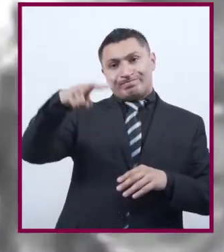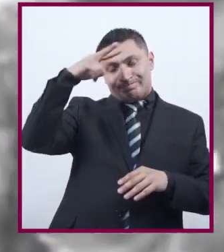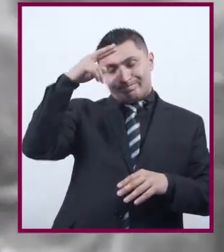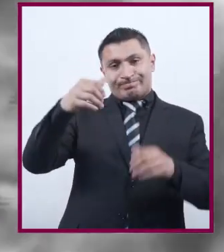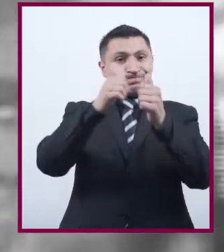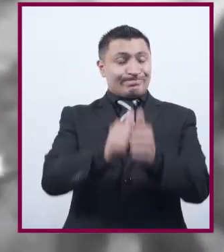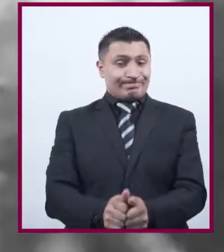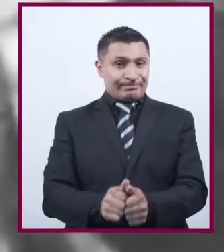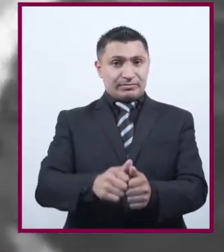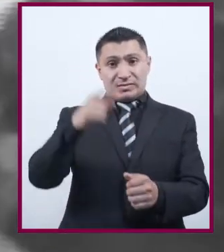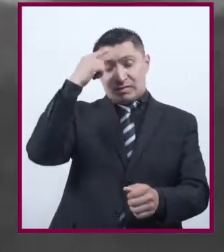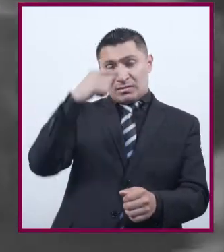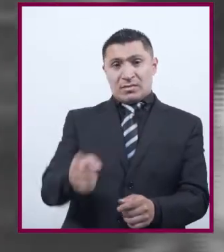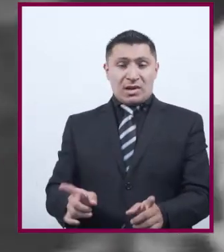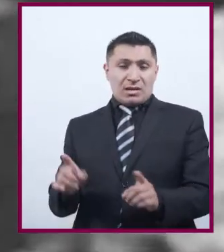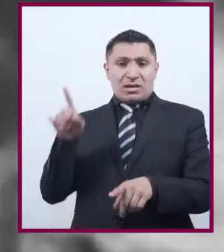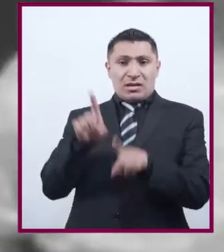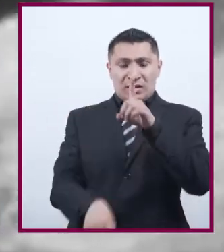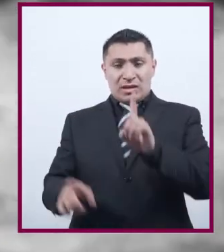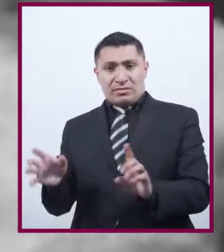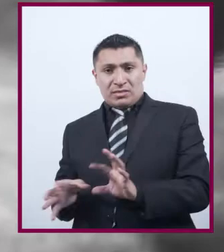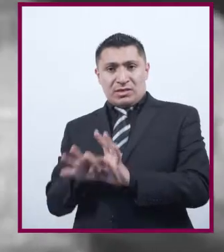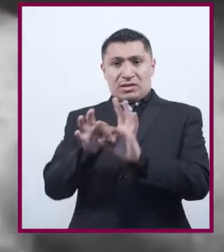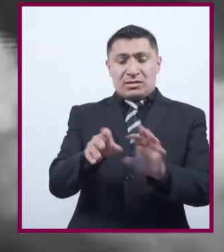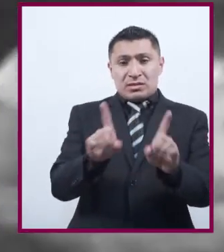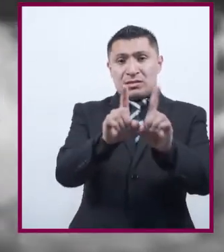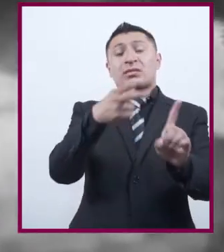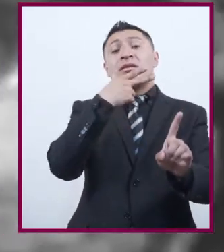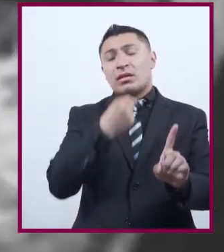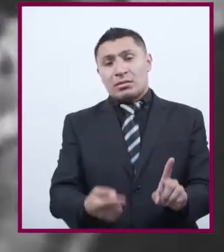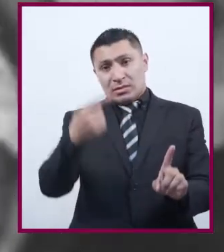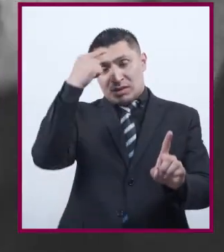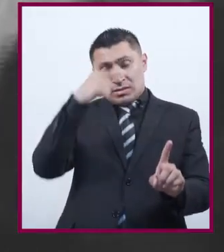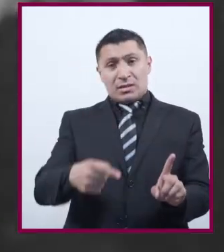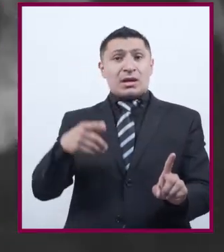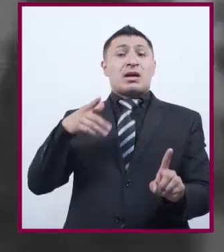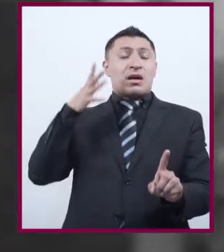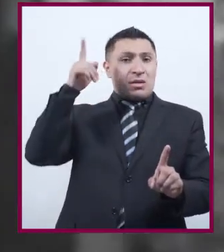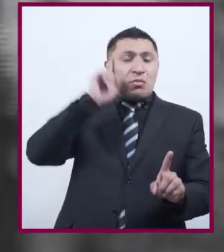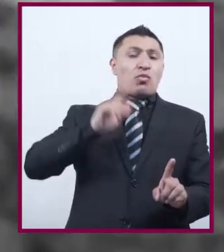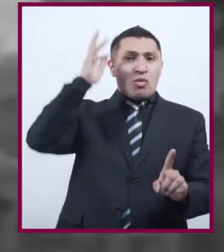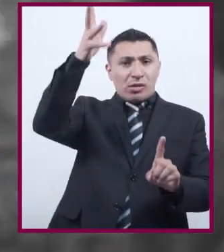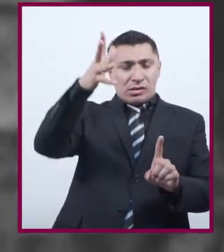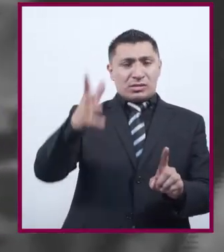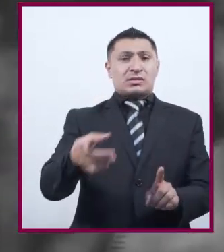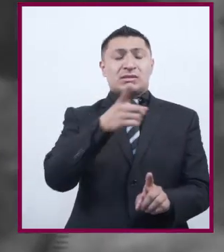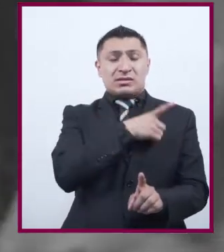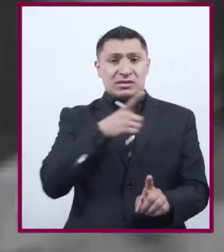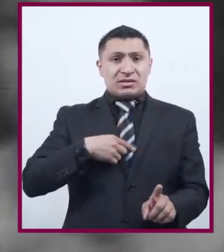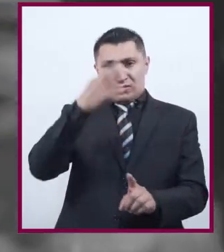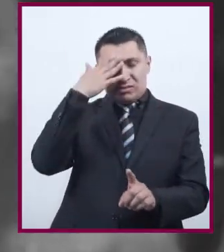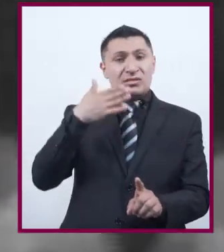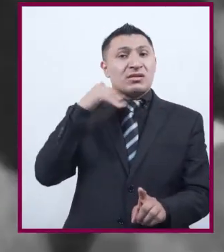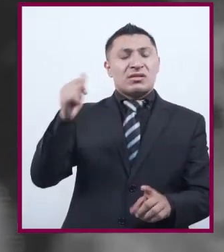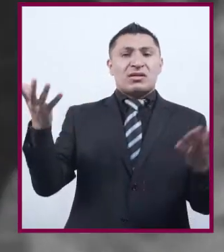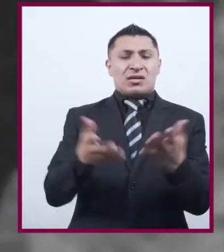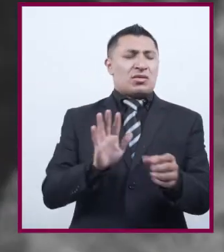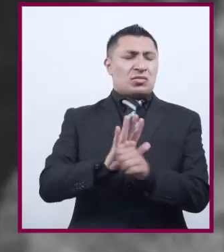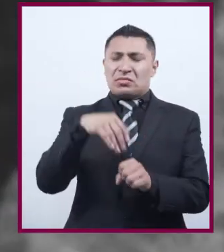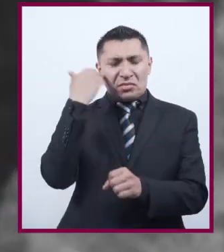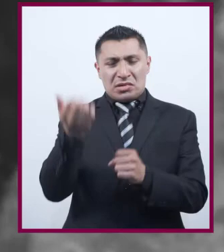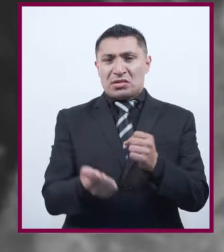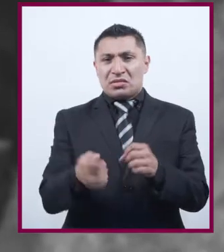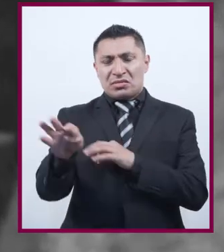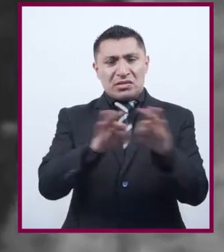ignorancia y sujeta a la voluntad de un hombre, que la mujer del porvenir tendría las facultades para desempeñar